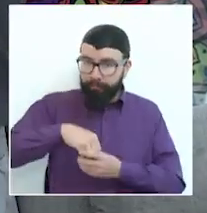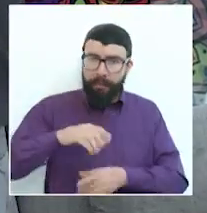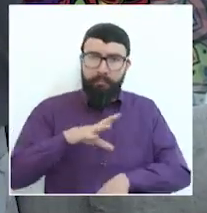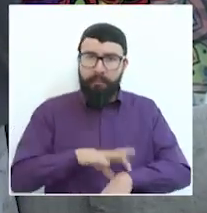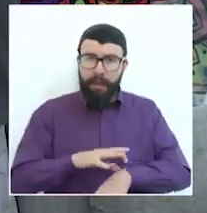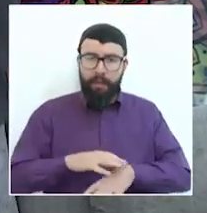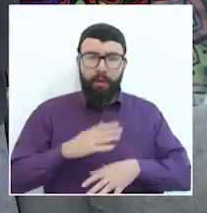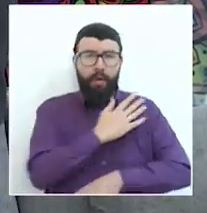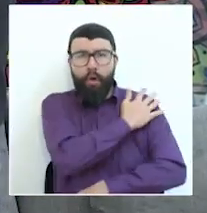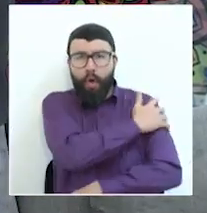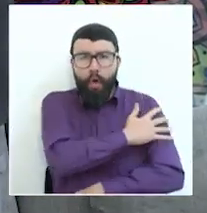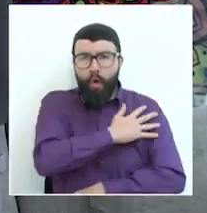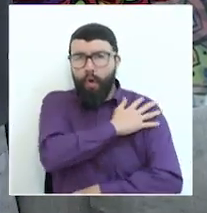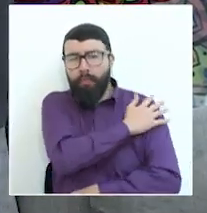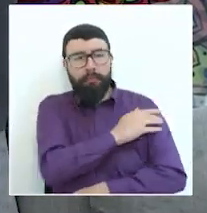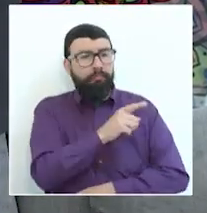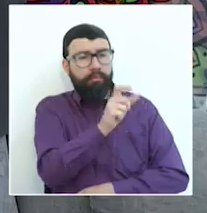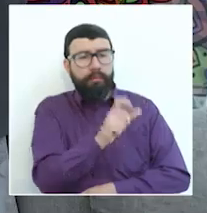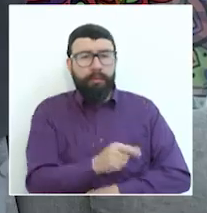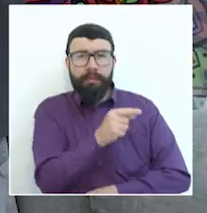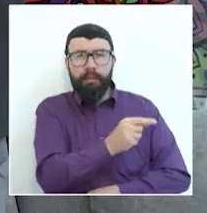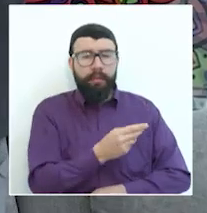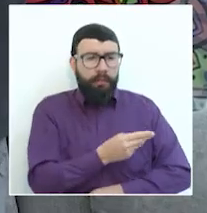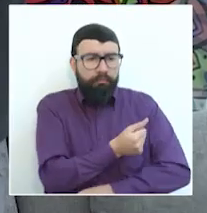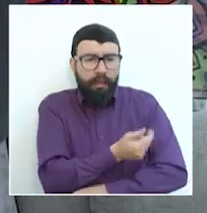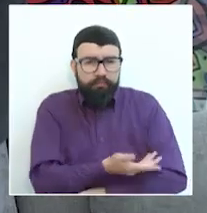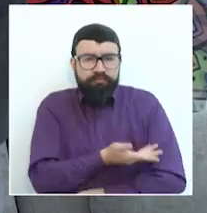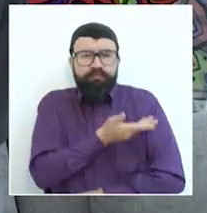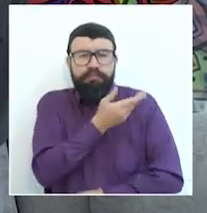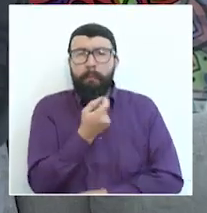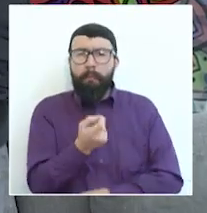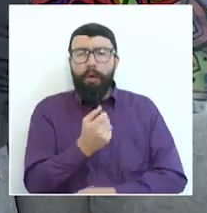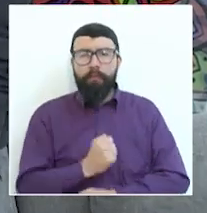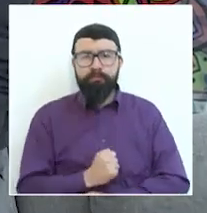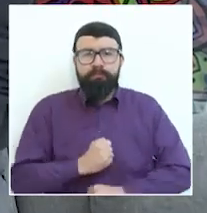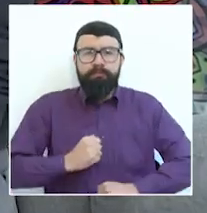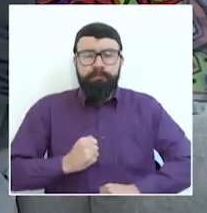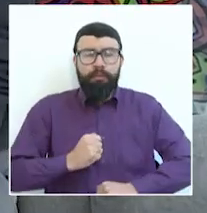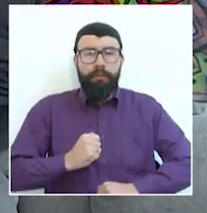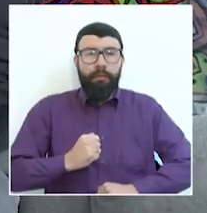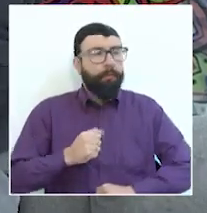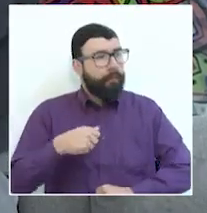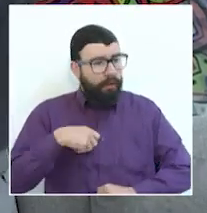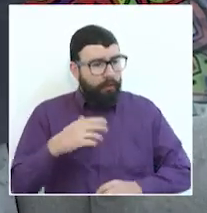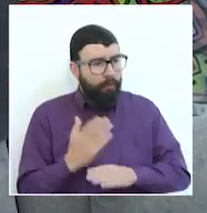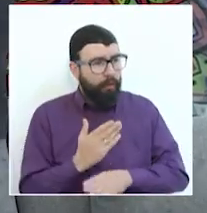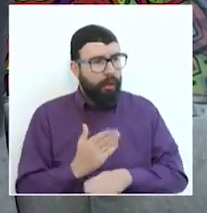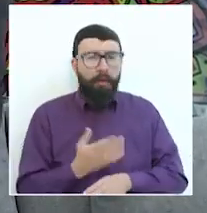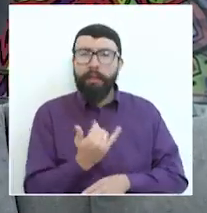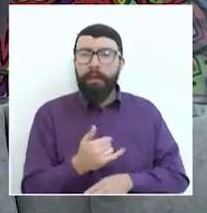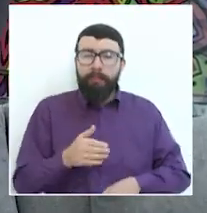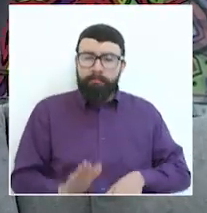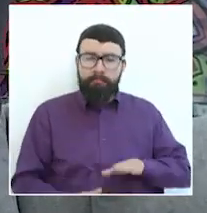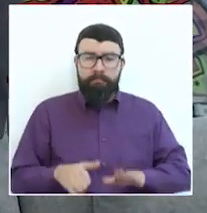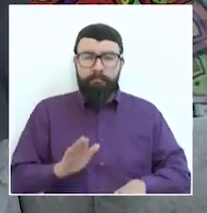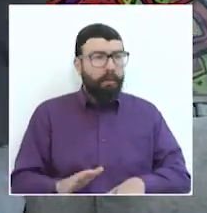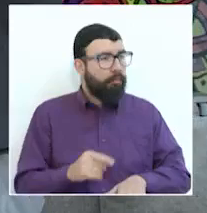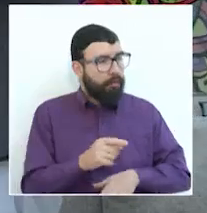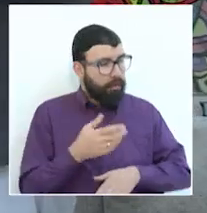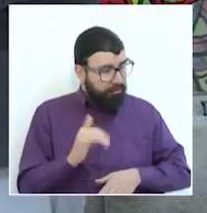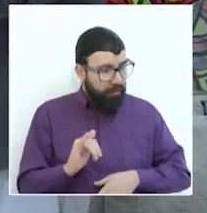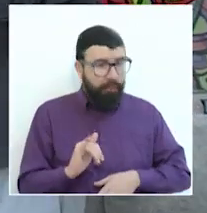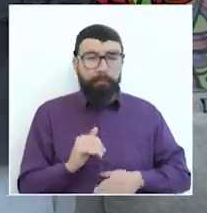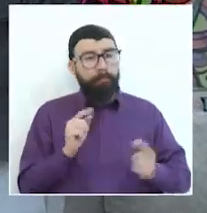hombro, hipertenso, tiene un poco de sobrepeso, tiene el problema de las piernas, ya pasa a